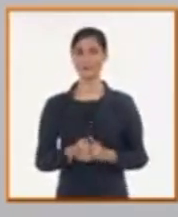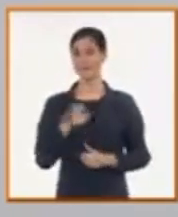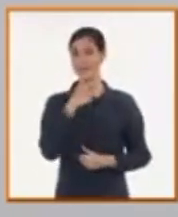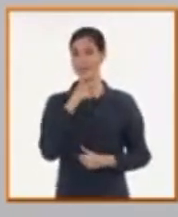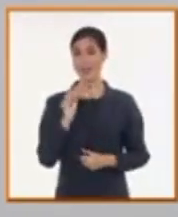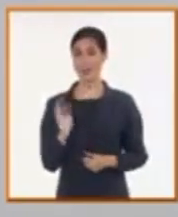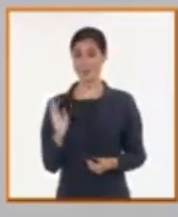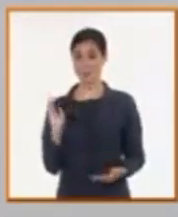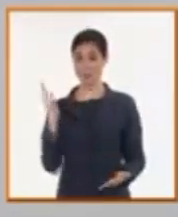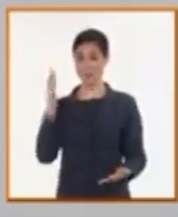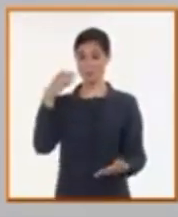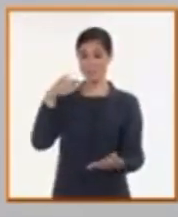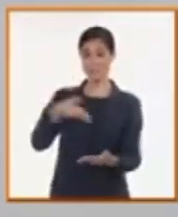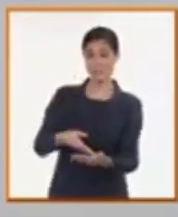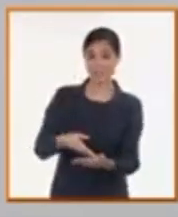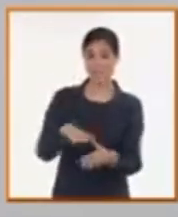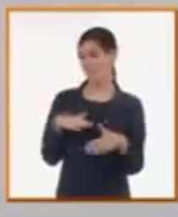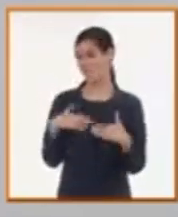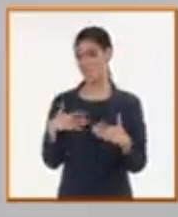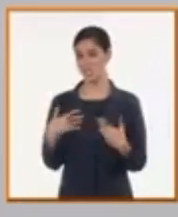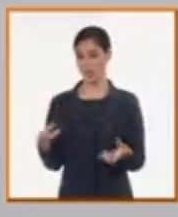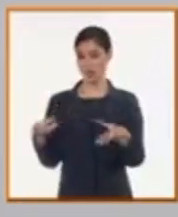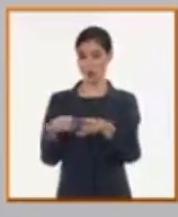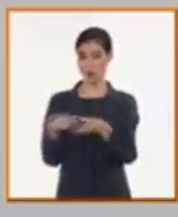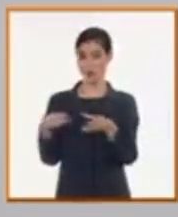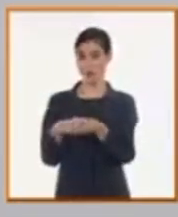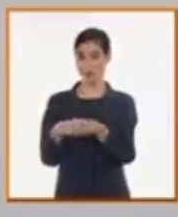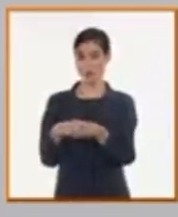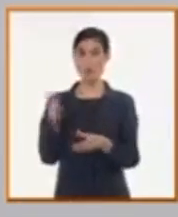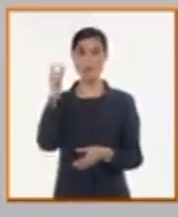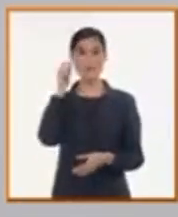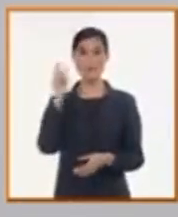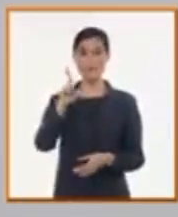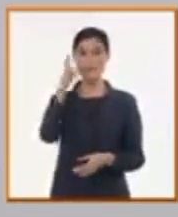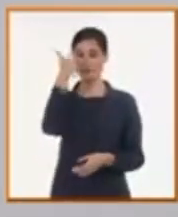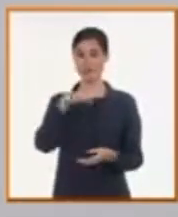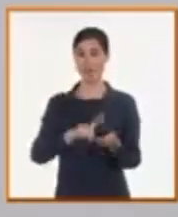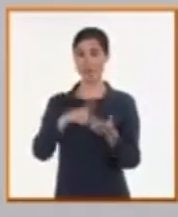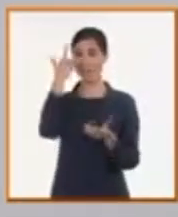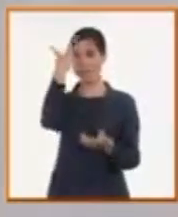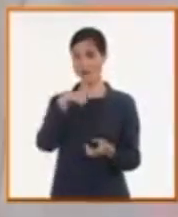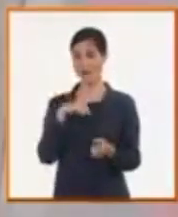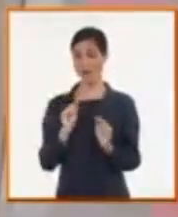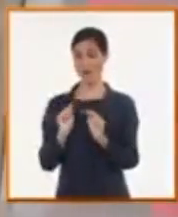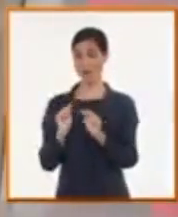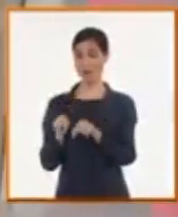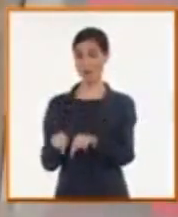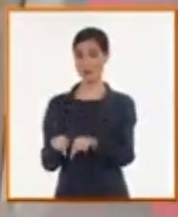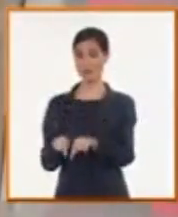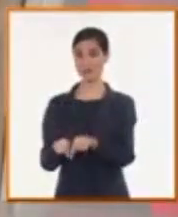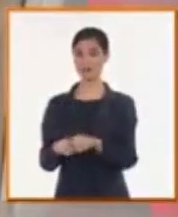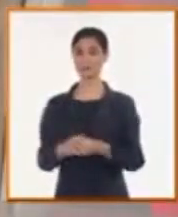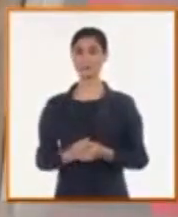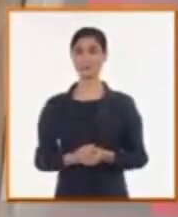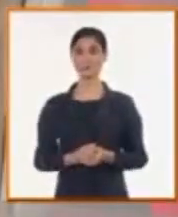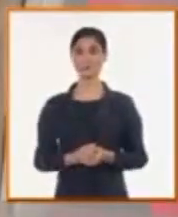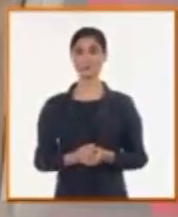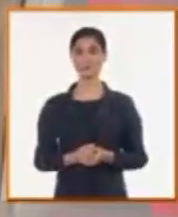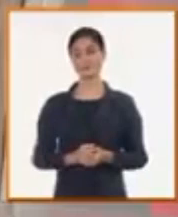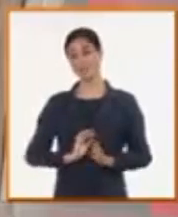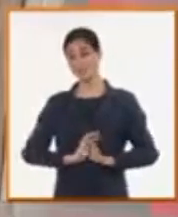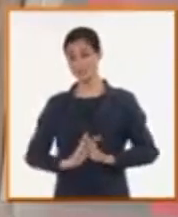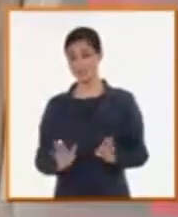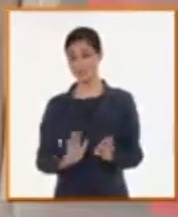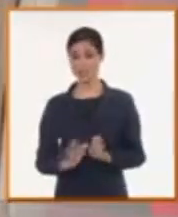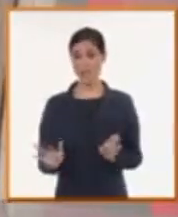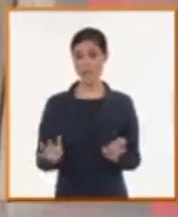fuerzas de la FAPLA hasta la altura del río Lomba. Allí, ya se introdujeron los sudafricanos